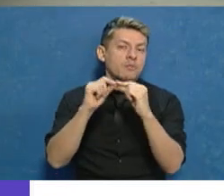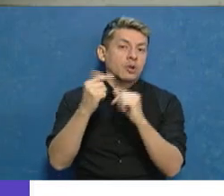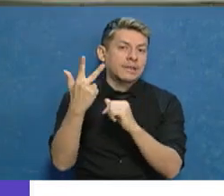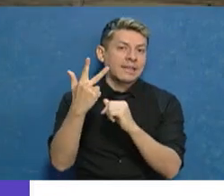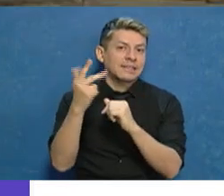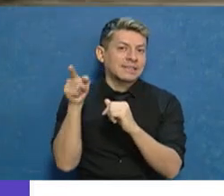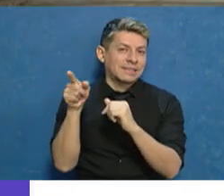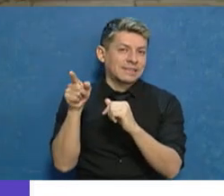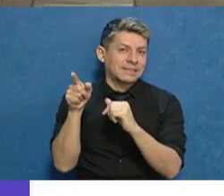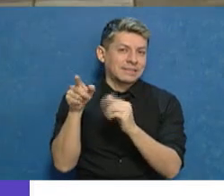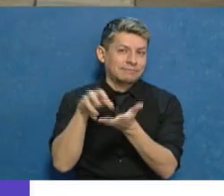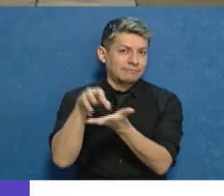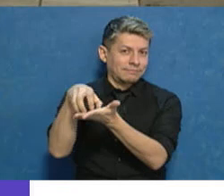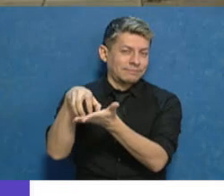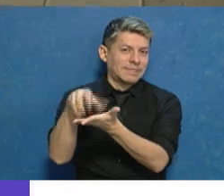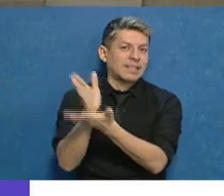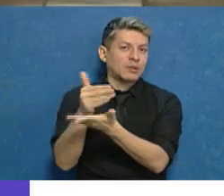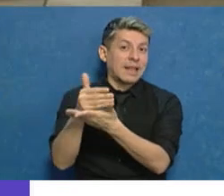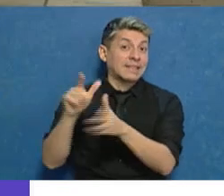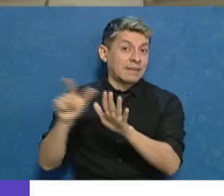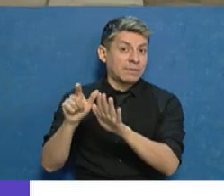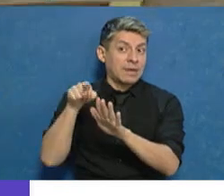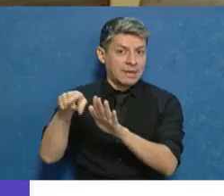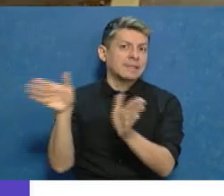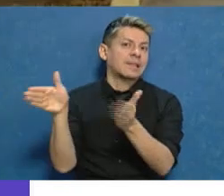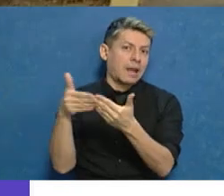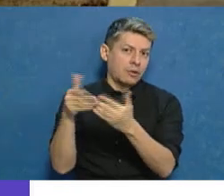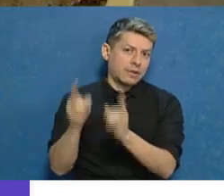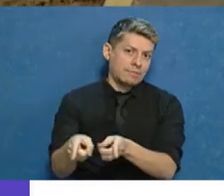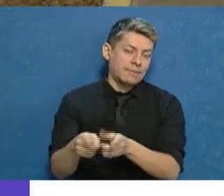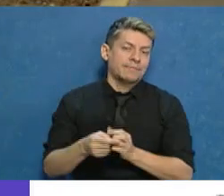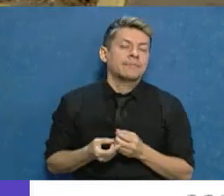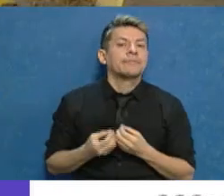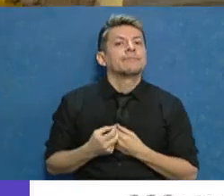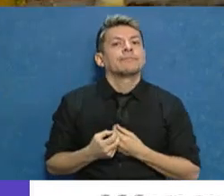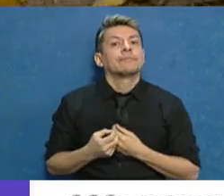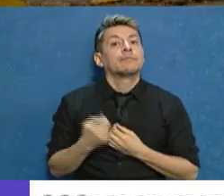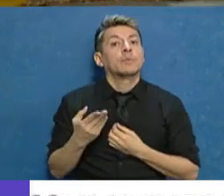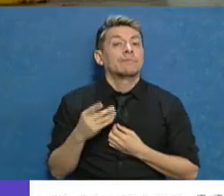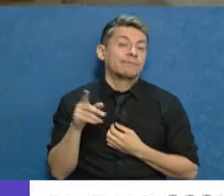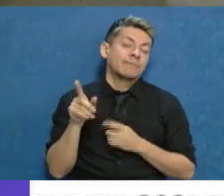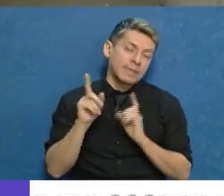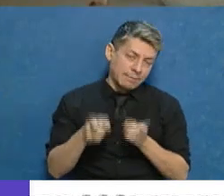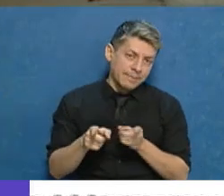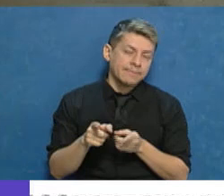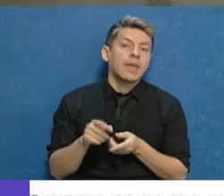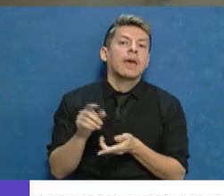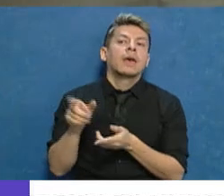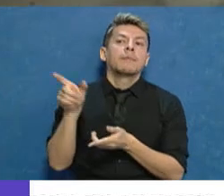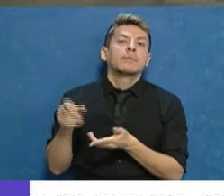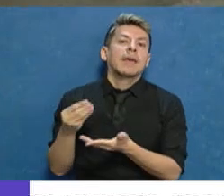donde está la seccional séptima, porque teníamos un auxiliar que estaba